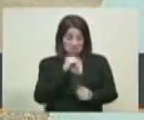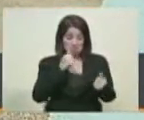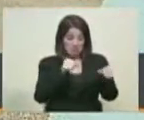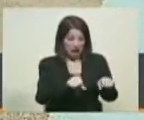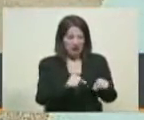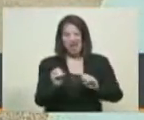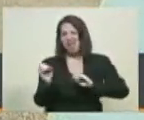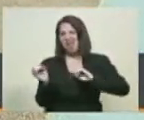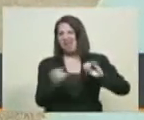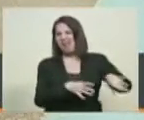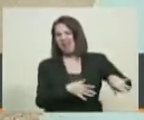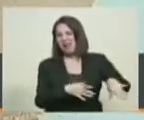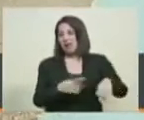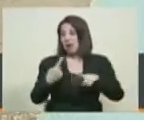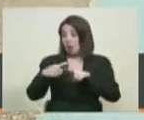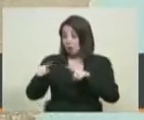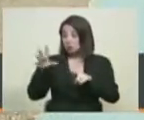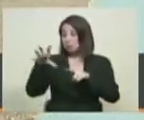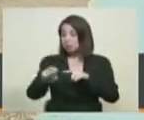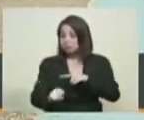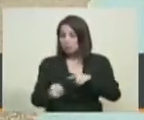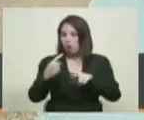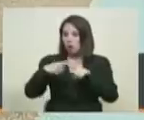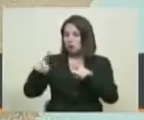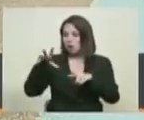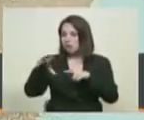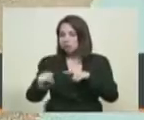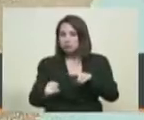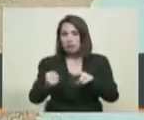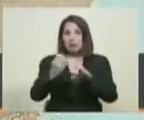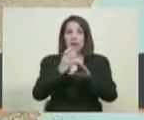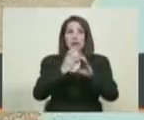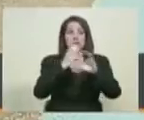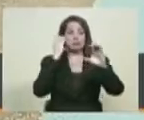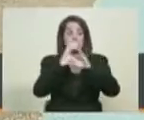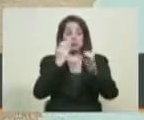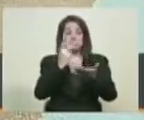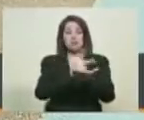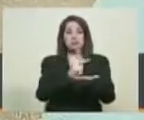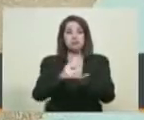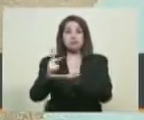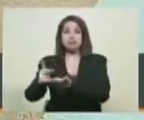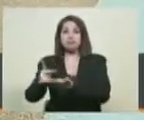voy dejando. Y se hacen los cementerios de autobuses, o miento.